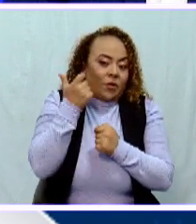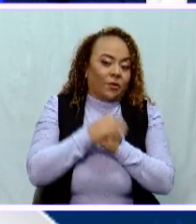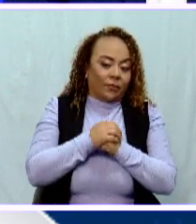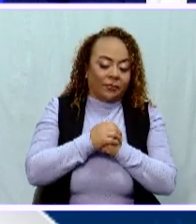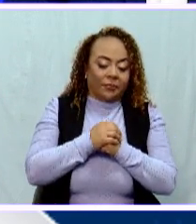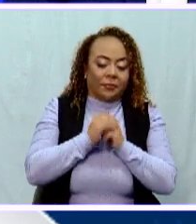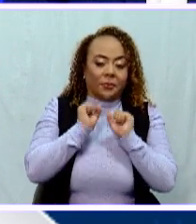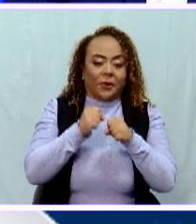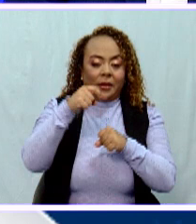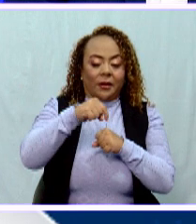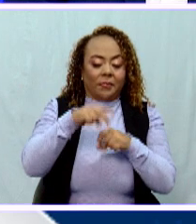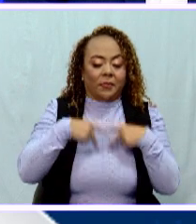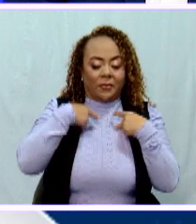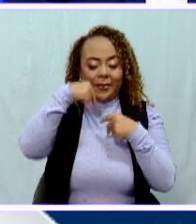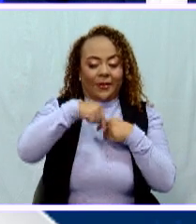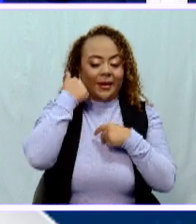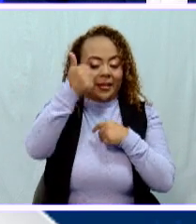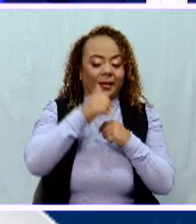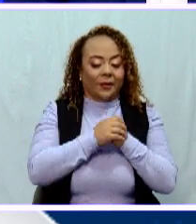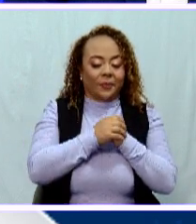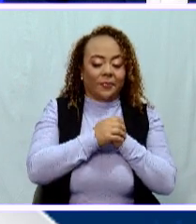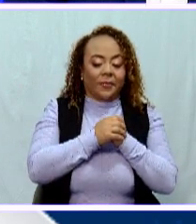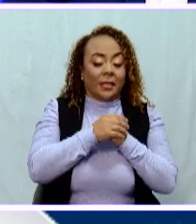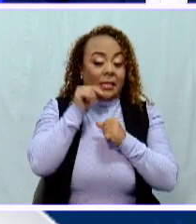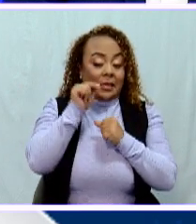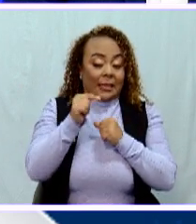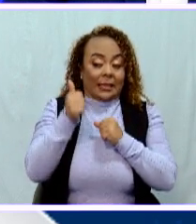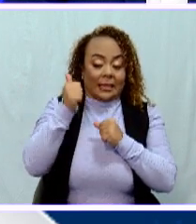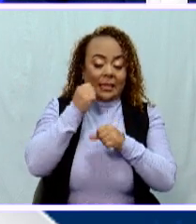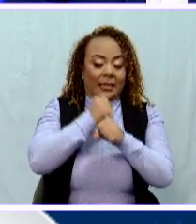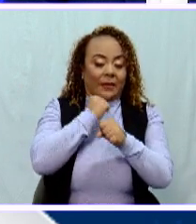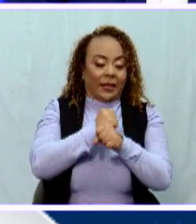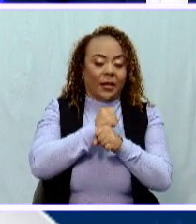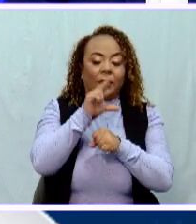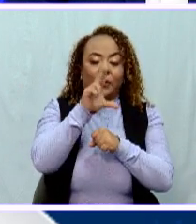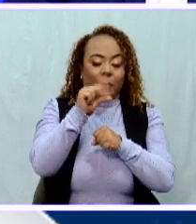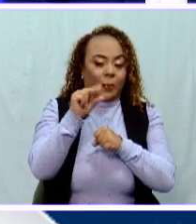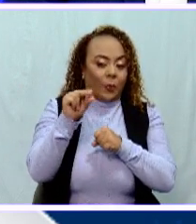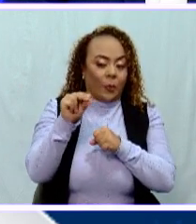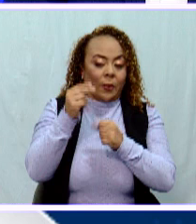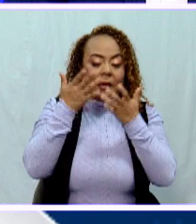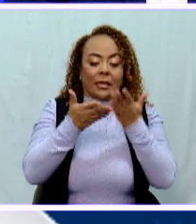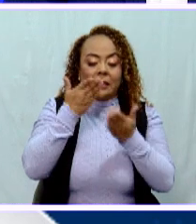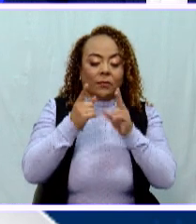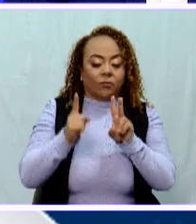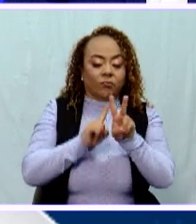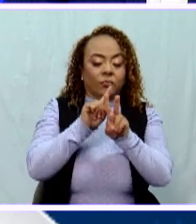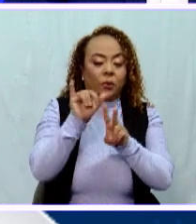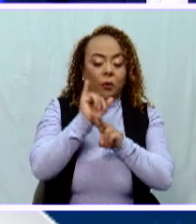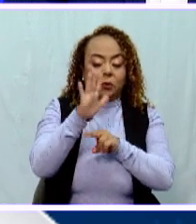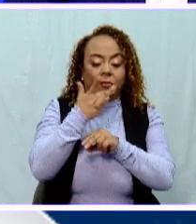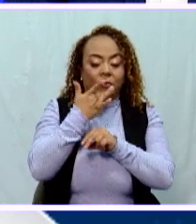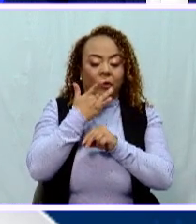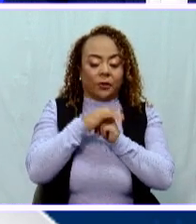lo que puede vivir hoy liga deportiva Alajuelense de sentir que era que estaba atrás el que no quizás figuraba como el favorito